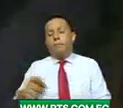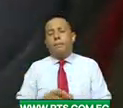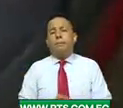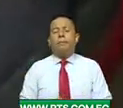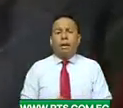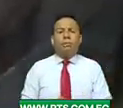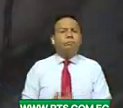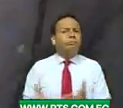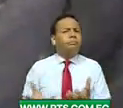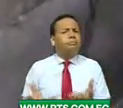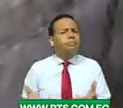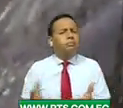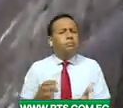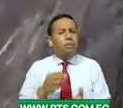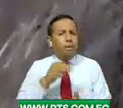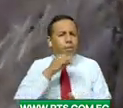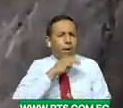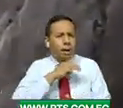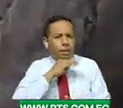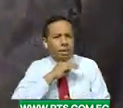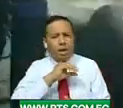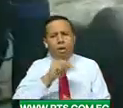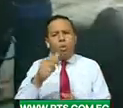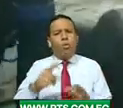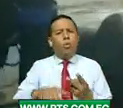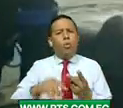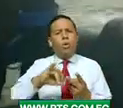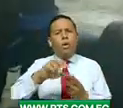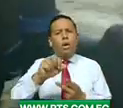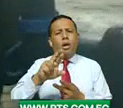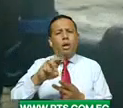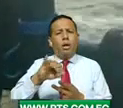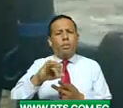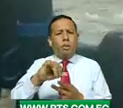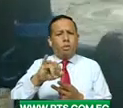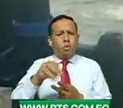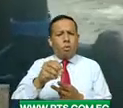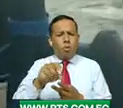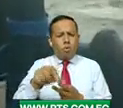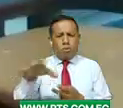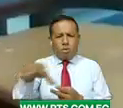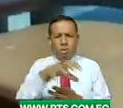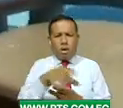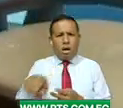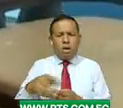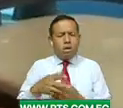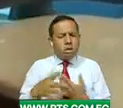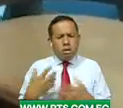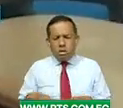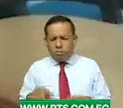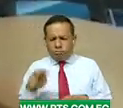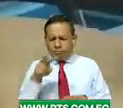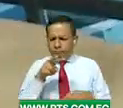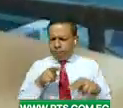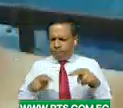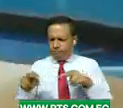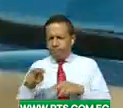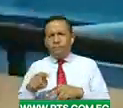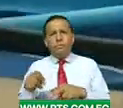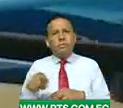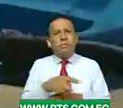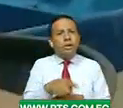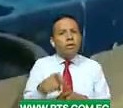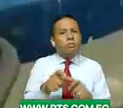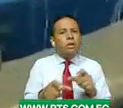allanamientos se realizaron en Manta y Jaramijó, según las autoridades. Desde estos dos puertos pesqueros se coordinaba el abastecimiento de combustible a